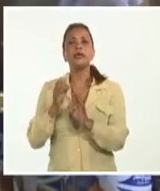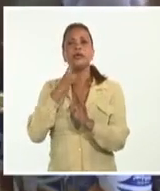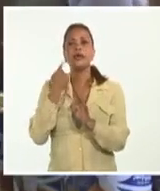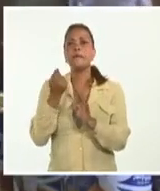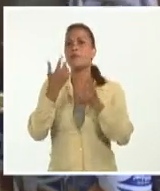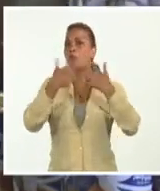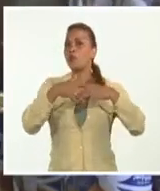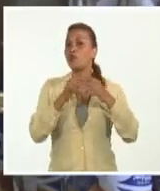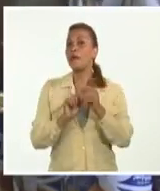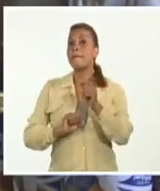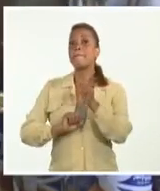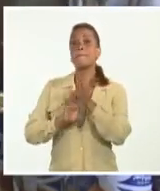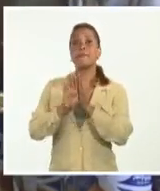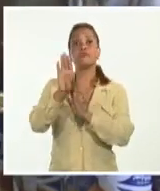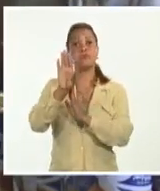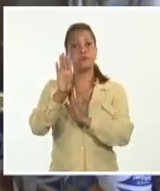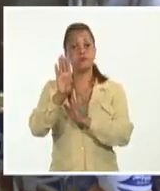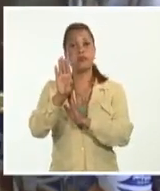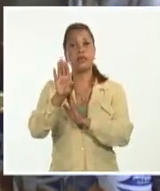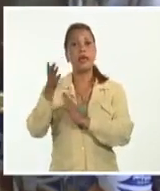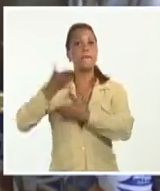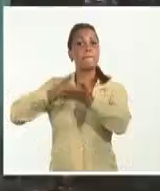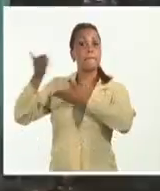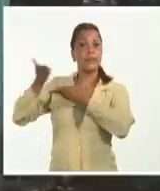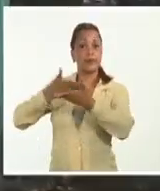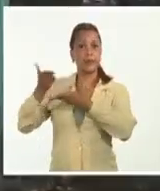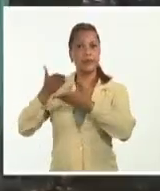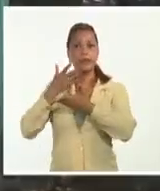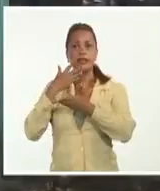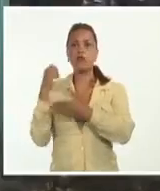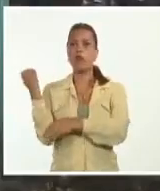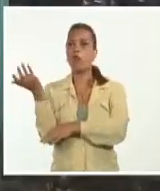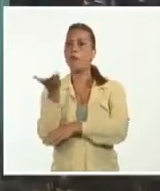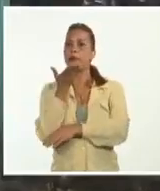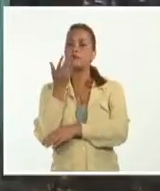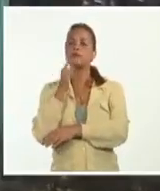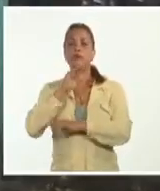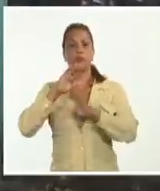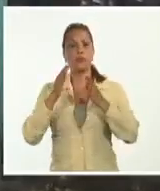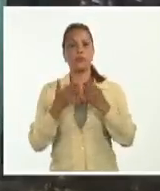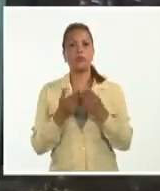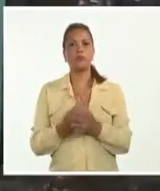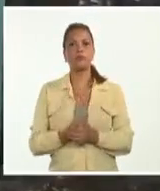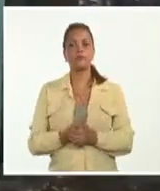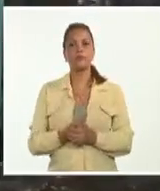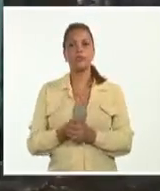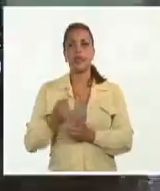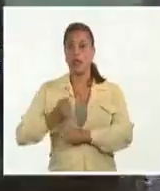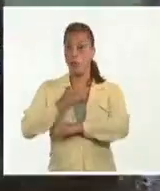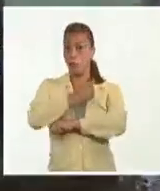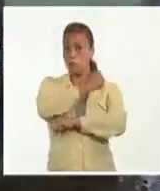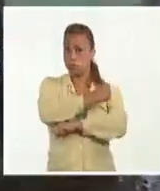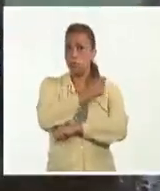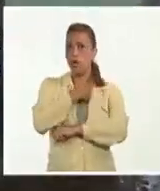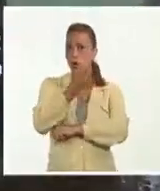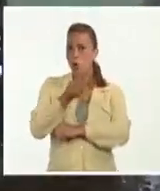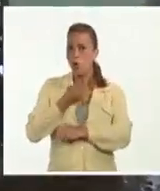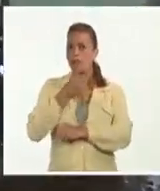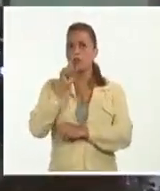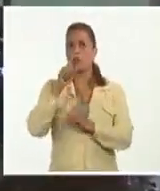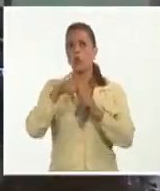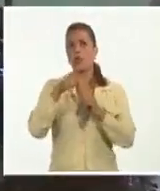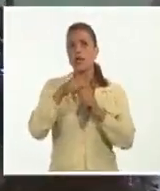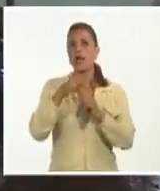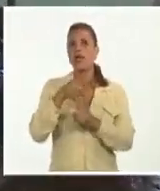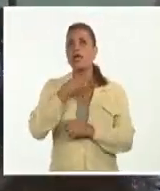producciones en los mercados y la red el comercio astronomía las viejas máquinas recibieron este año más de 5 mil toneladas de